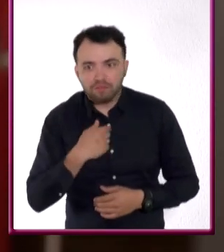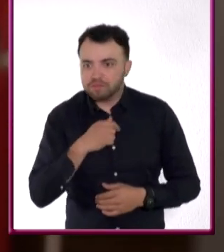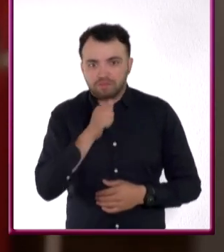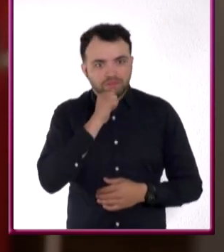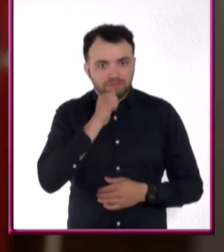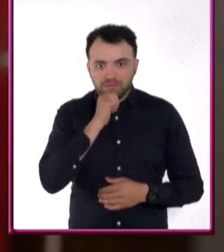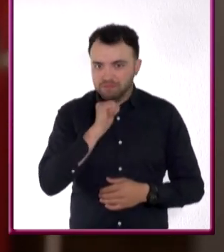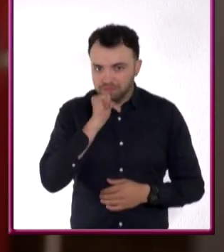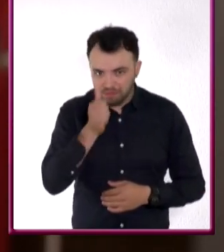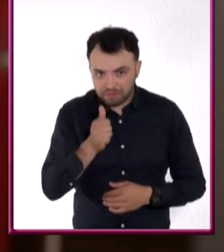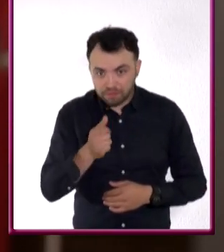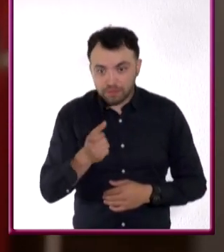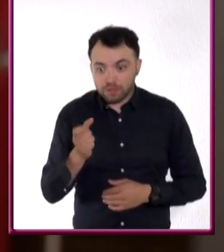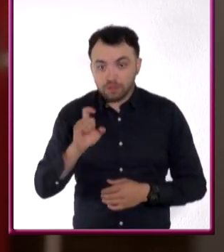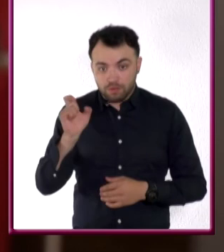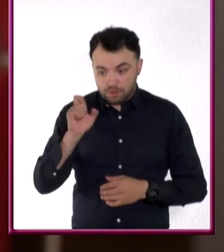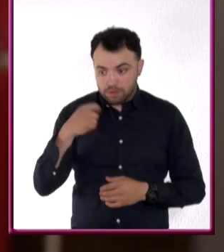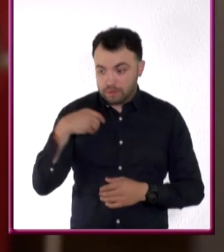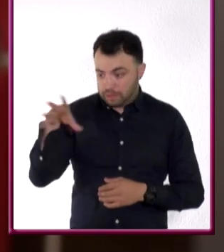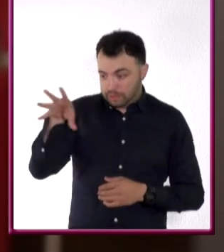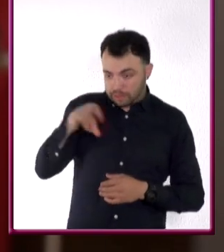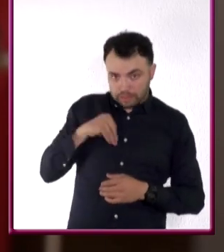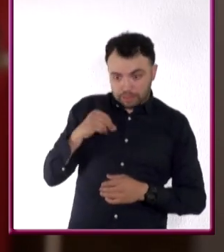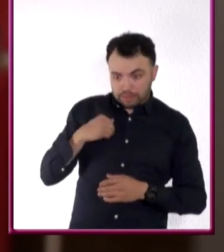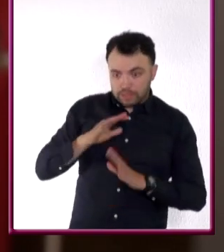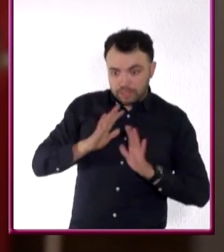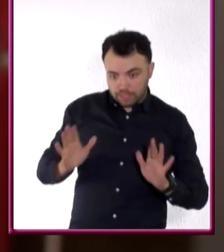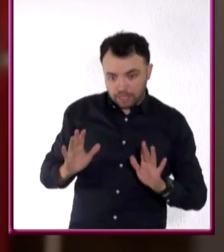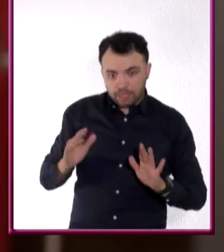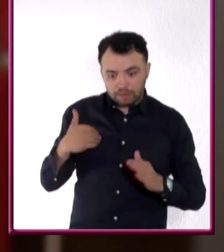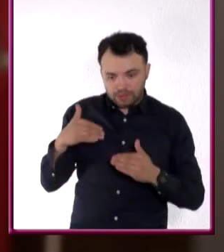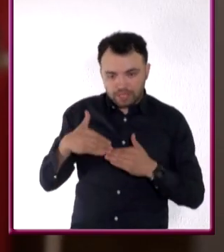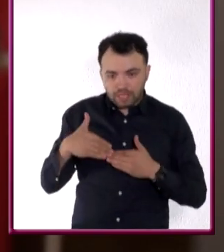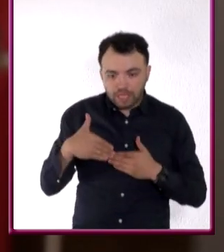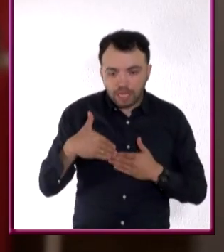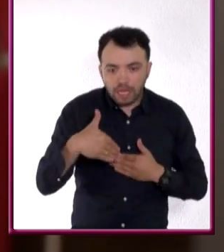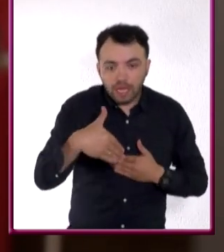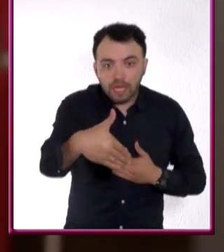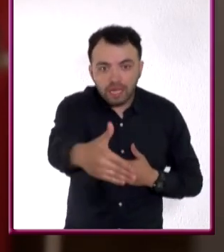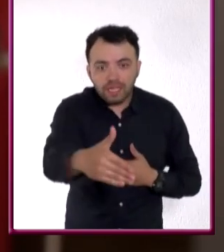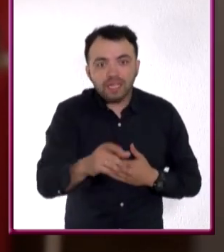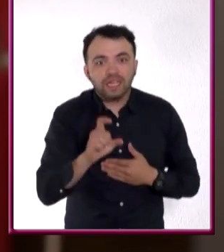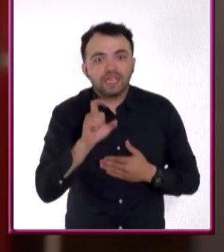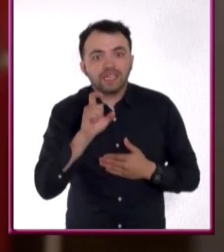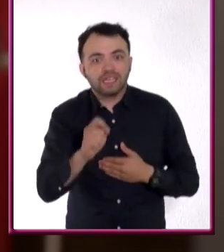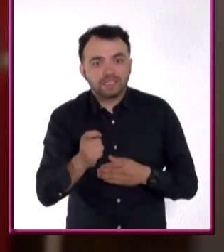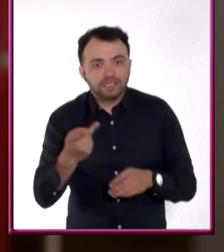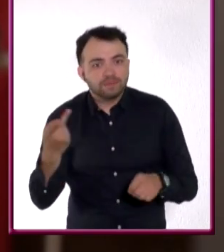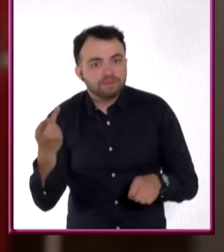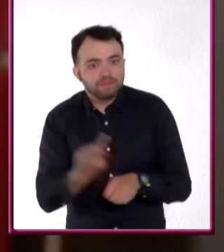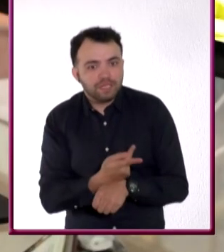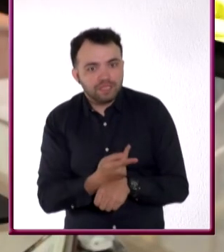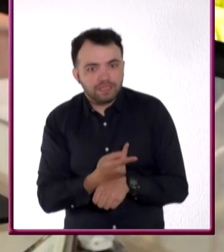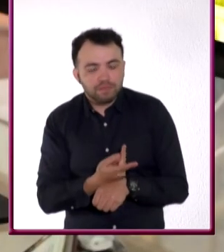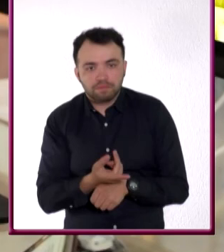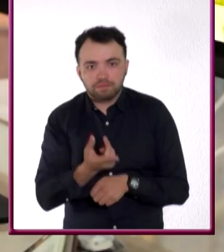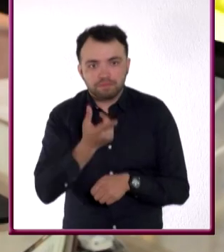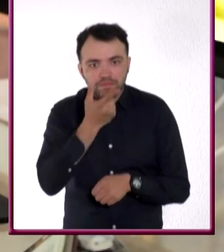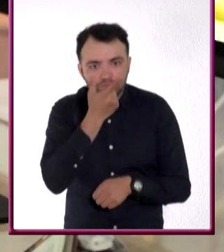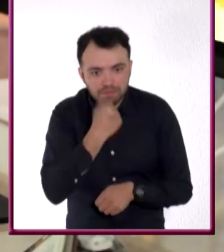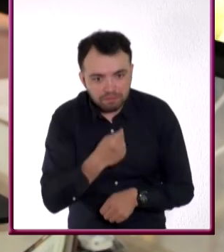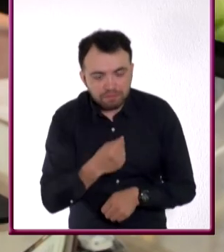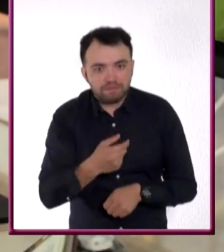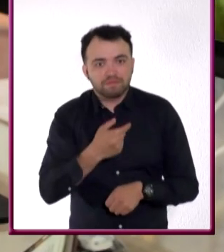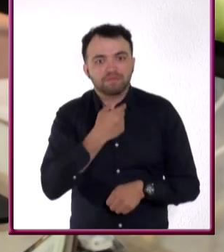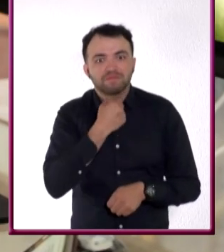vez que transcurre ese lapso, decir, bueno, ahora sí ya descuento a los susceptibles de esa clase, o que eso lo hagas más bien en